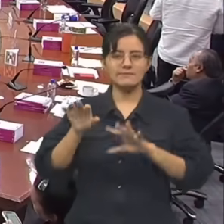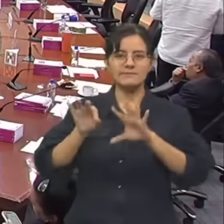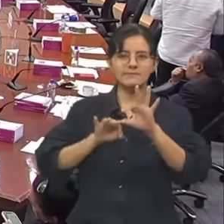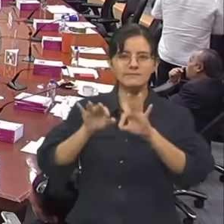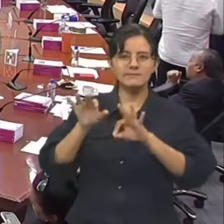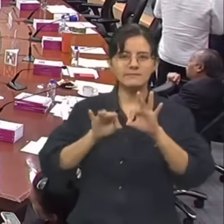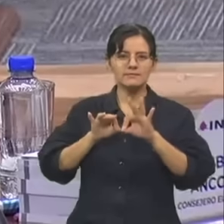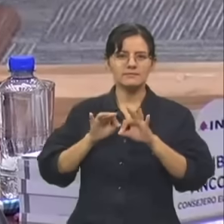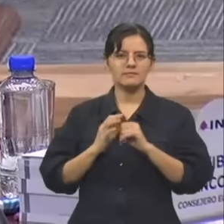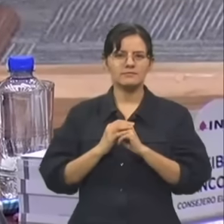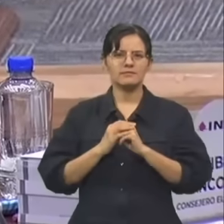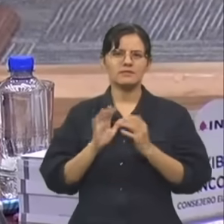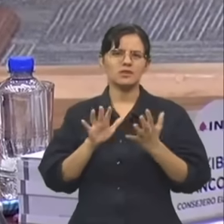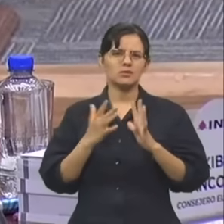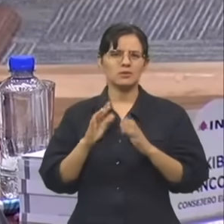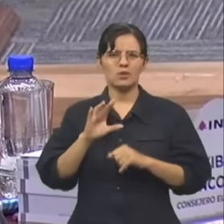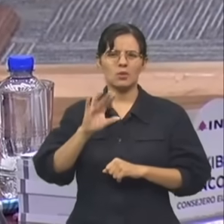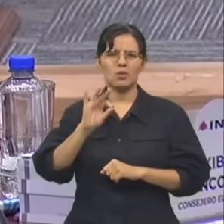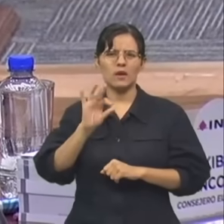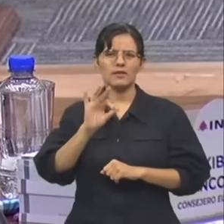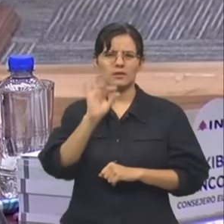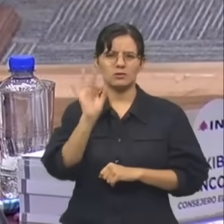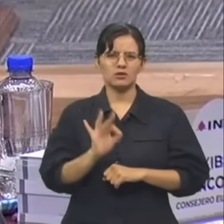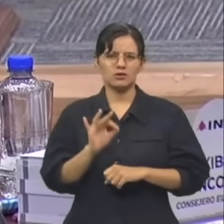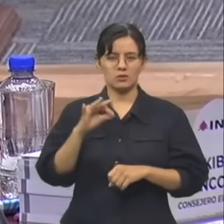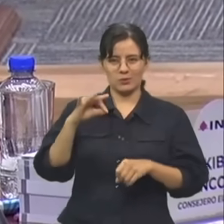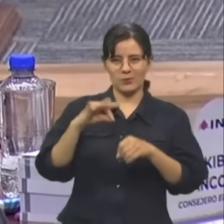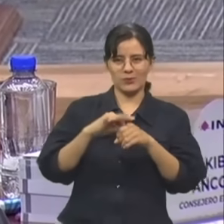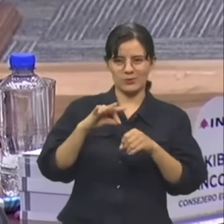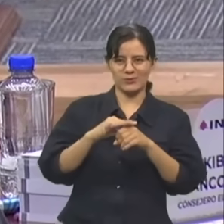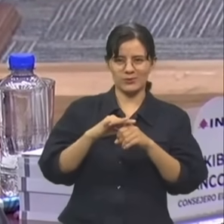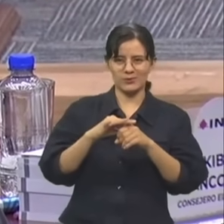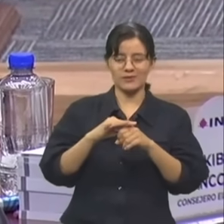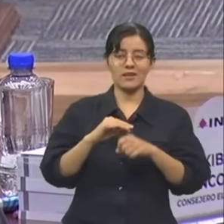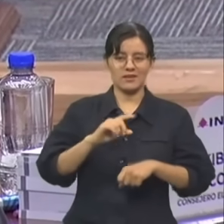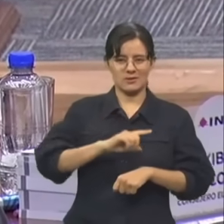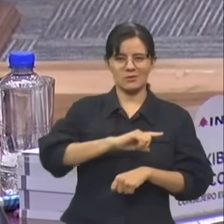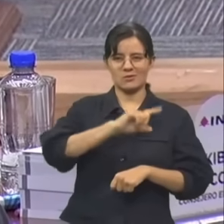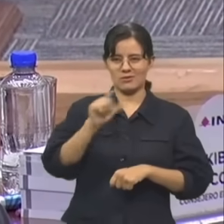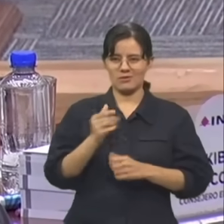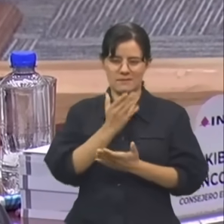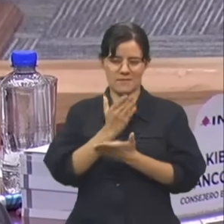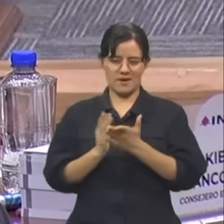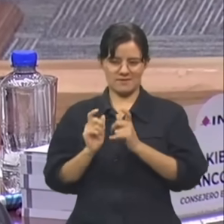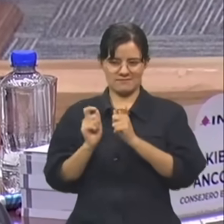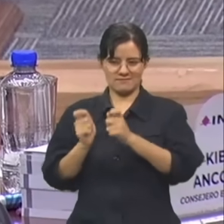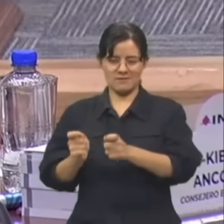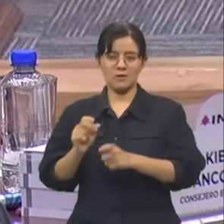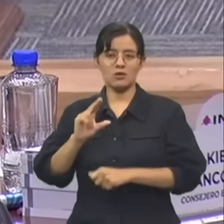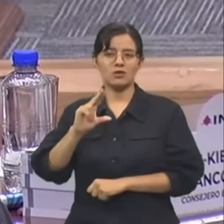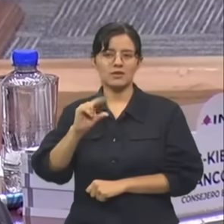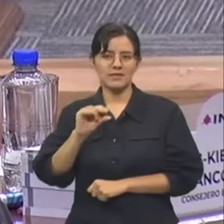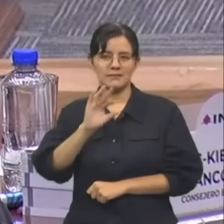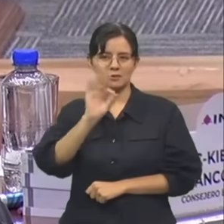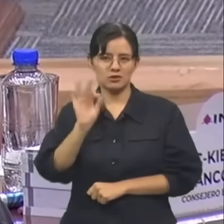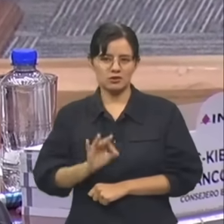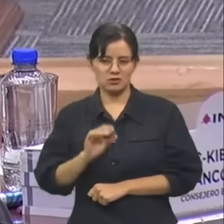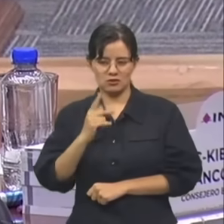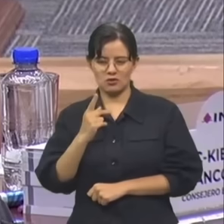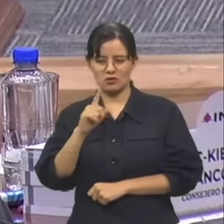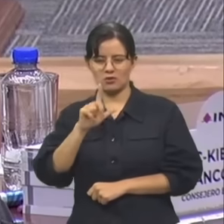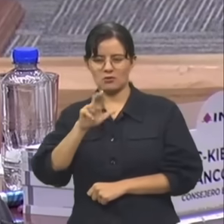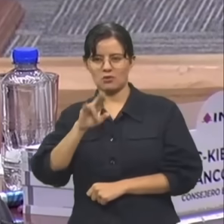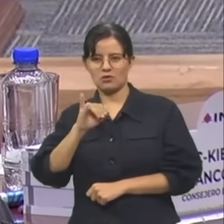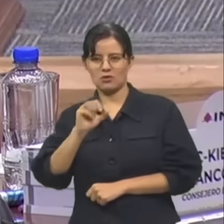aproximadamente con el 40% de los votos y adicionalmente se han despachado 80% de los pluris generando que un